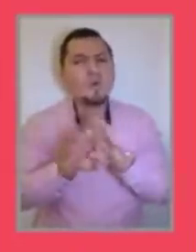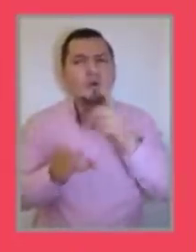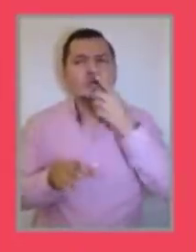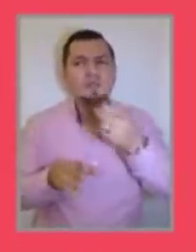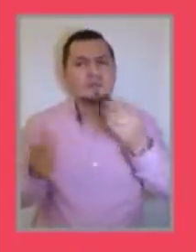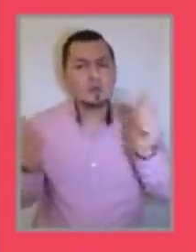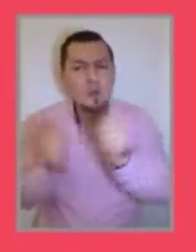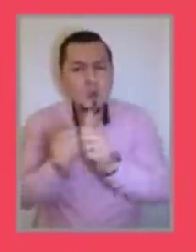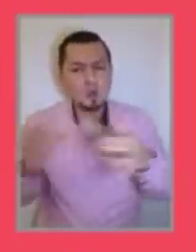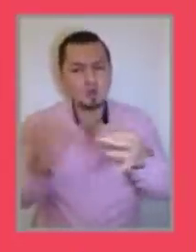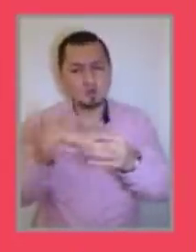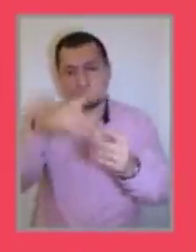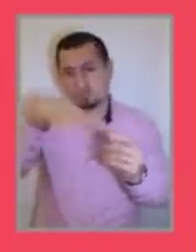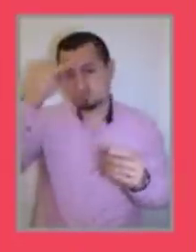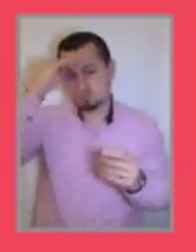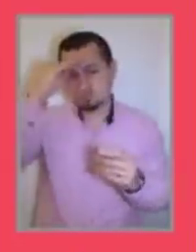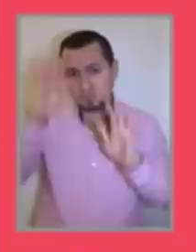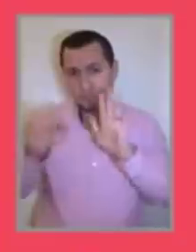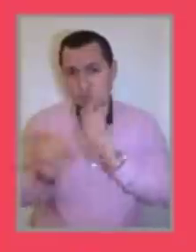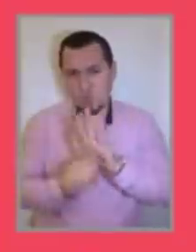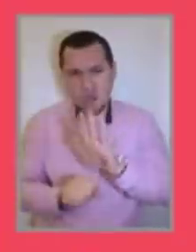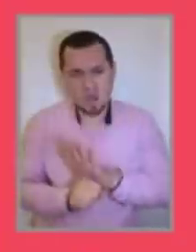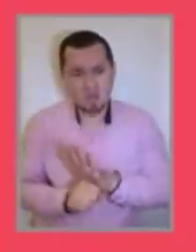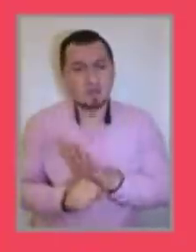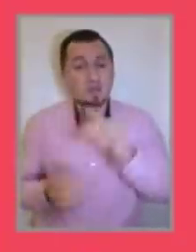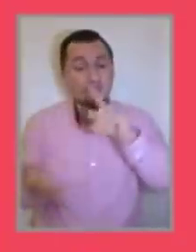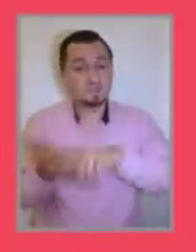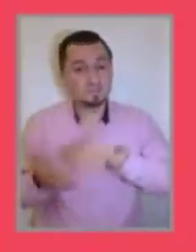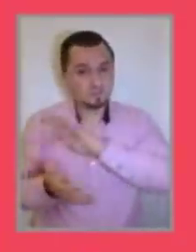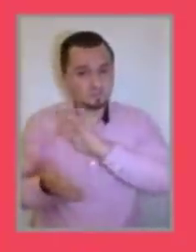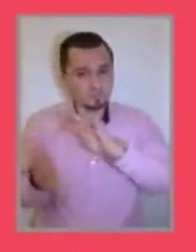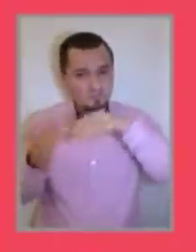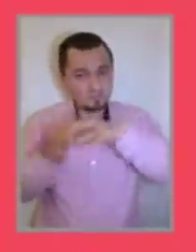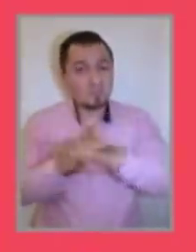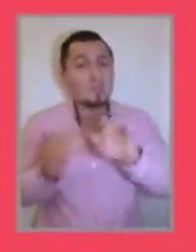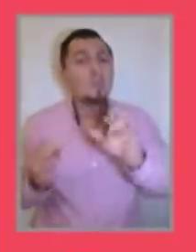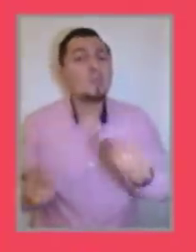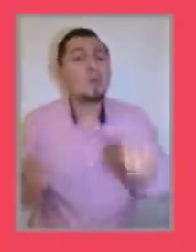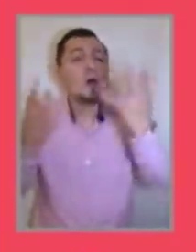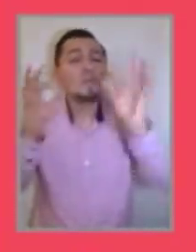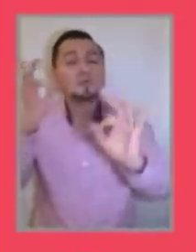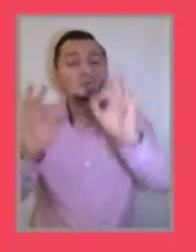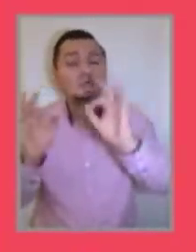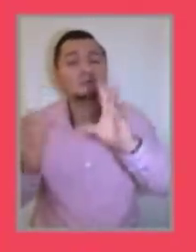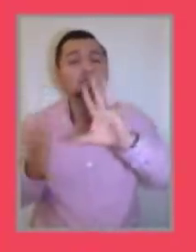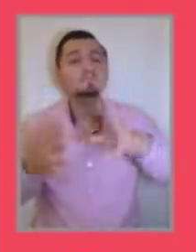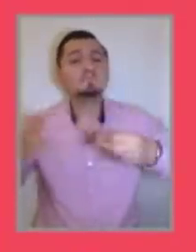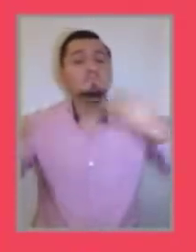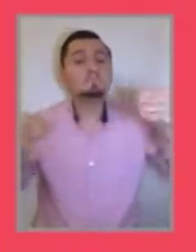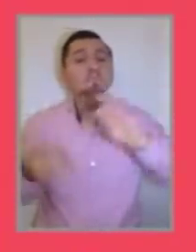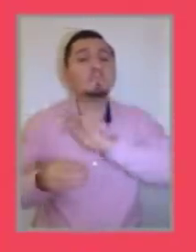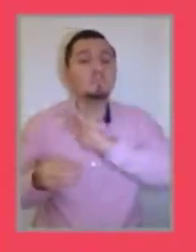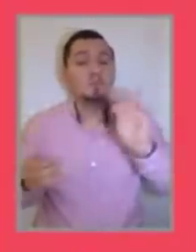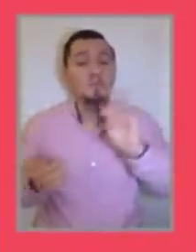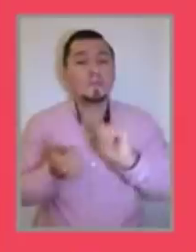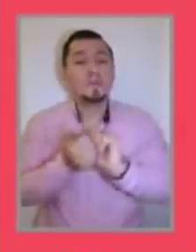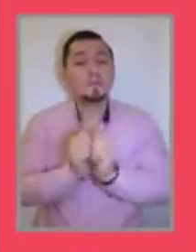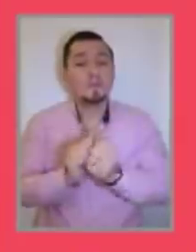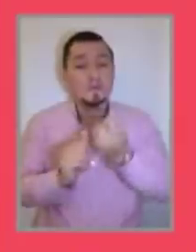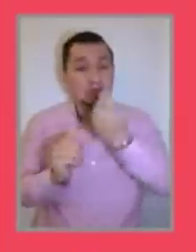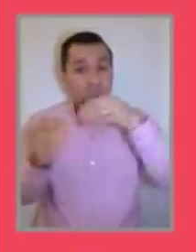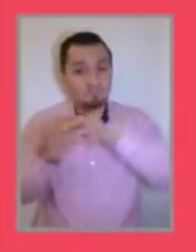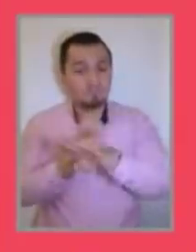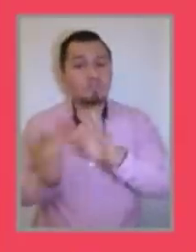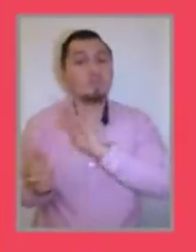puntos de vista diferentes? Y si se tiene una proyección de qué porcentaje de contagios o nuevos brotes de contagios se pueden dar con el